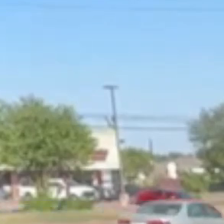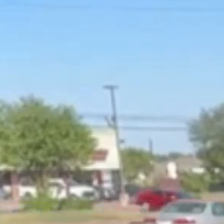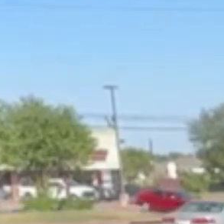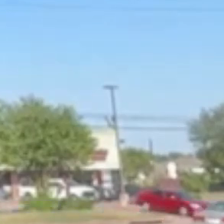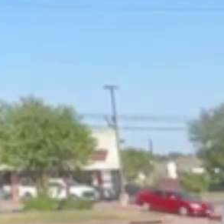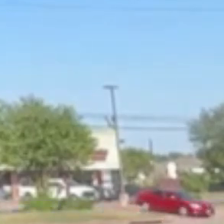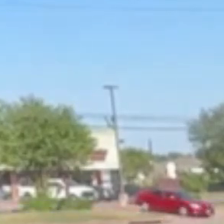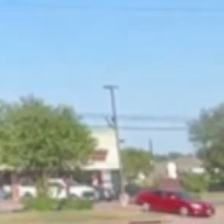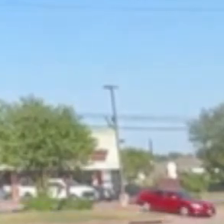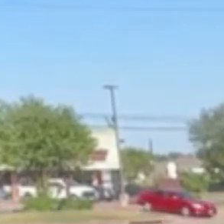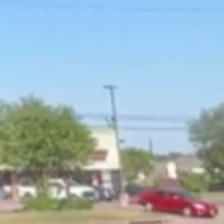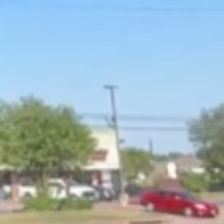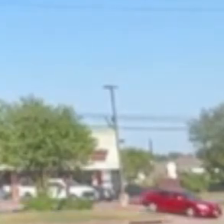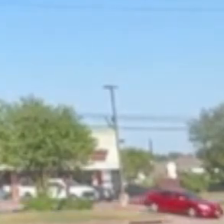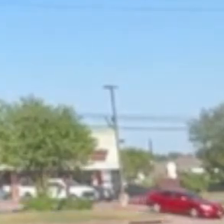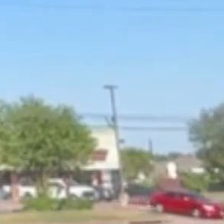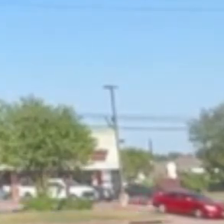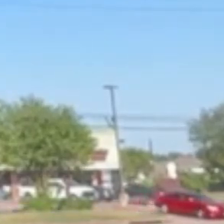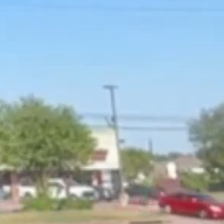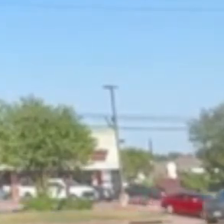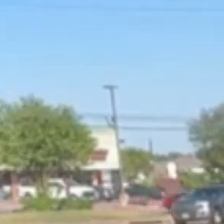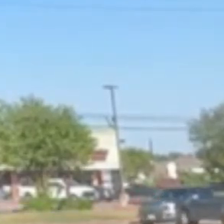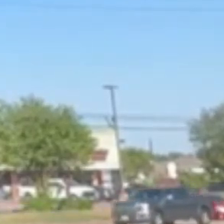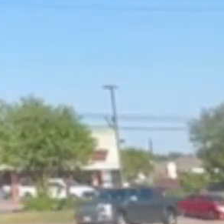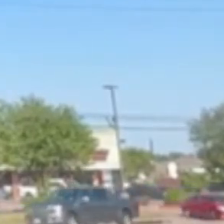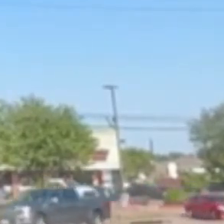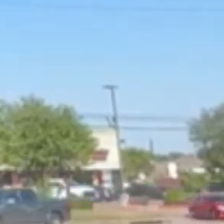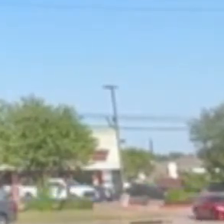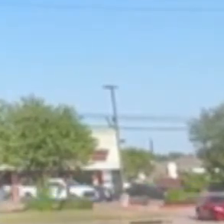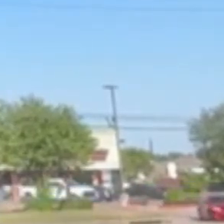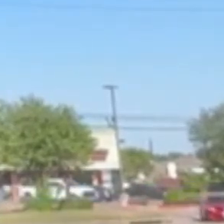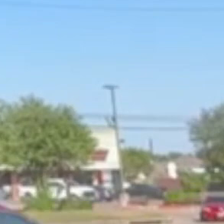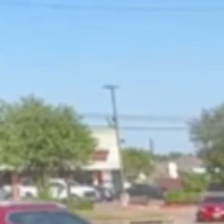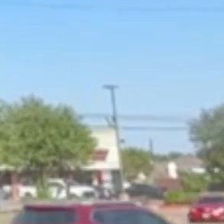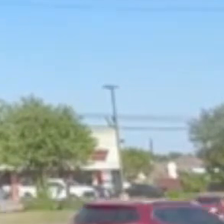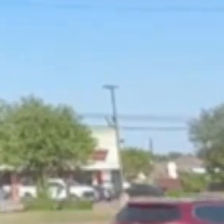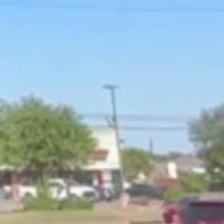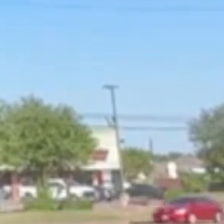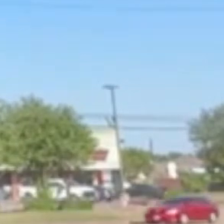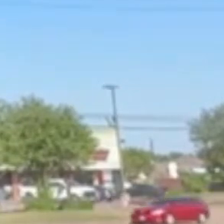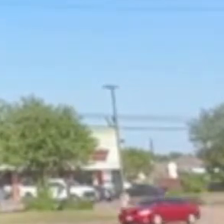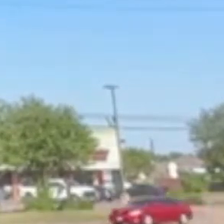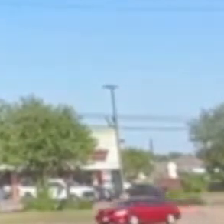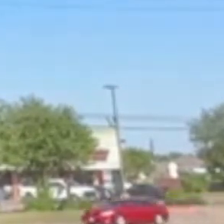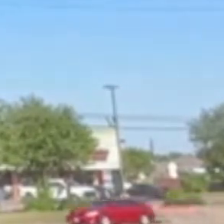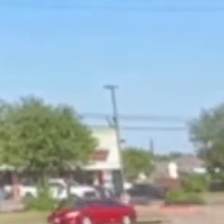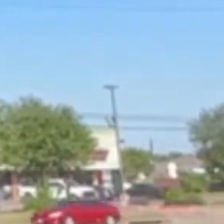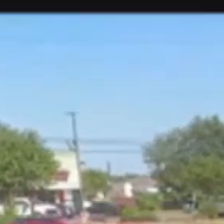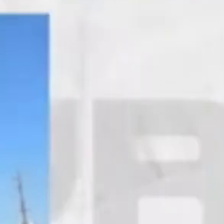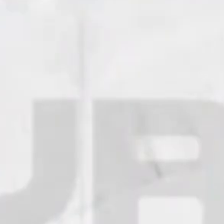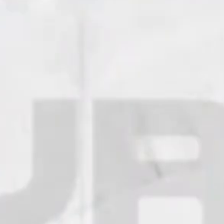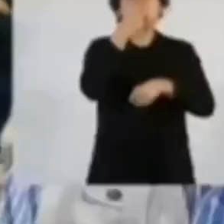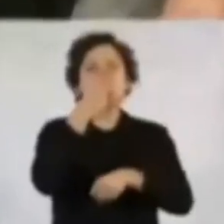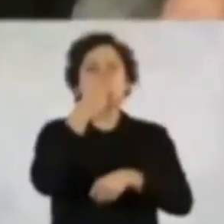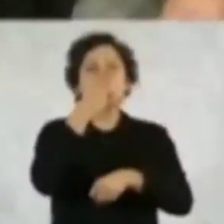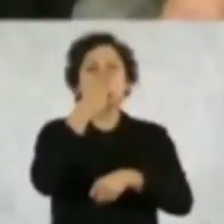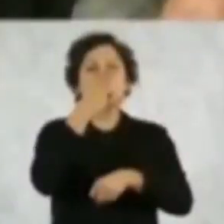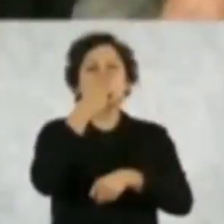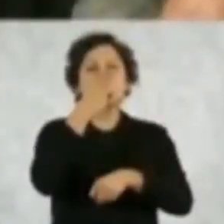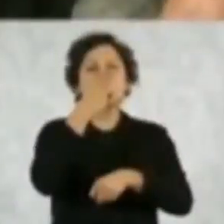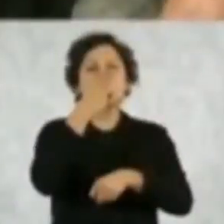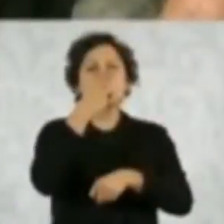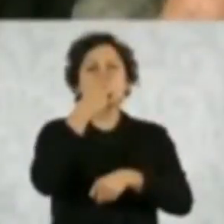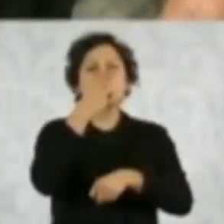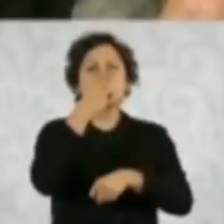sus encontronazos con el expresidente Andrés Manuel López Obrador en las mañaneras, pues no le duró ni